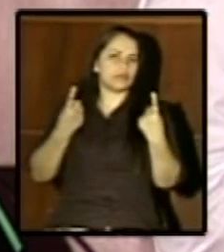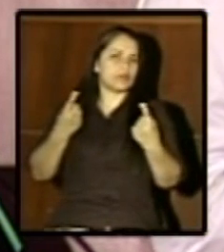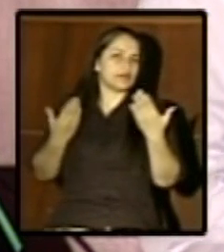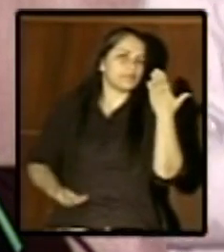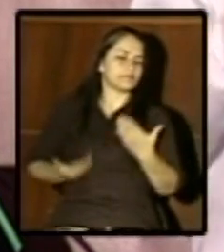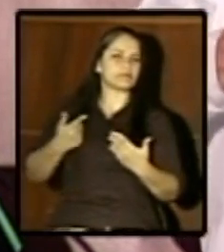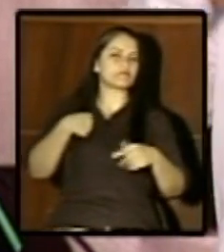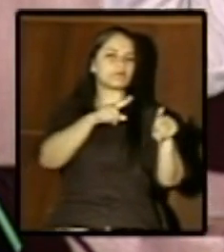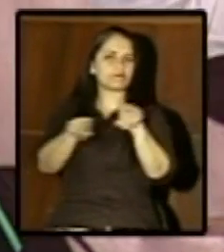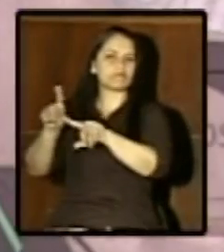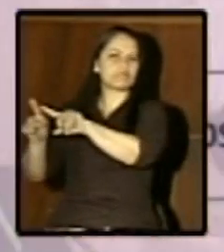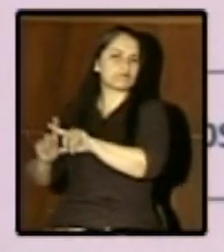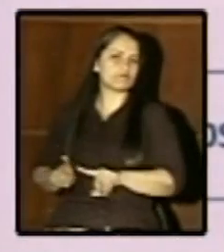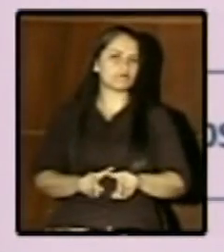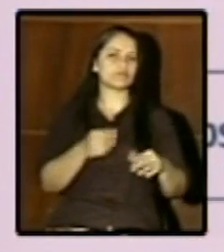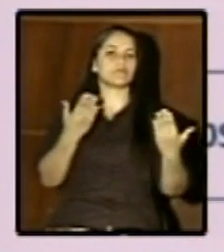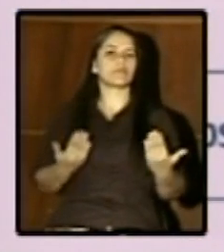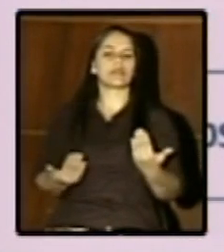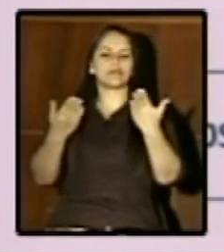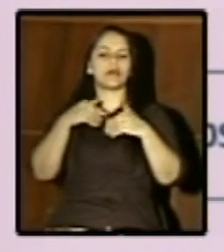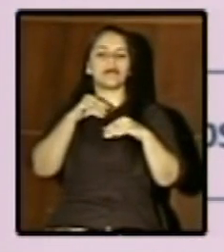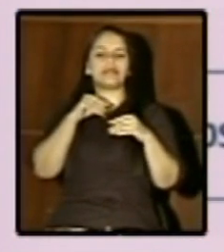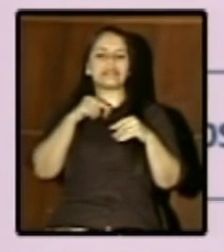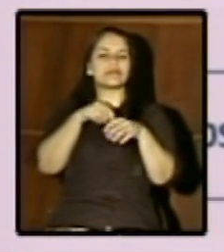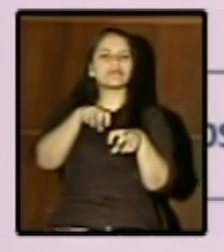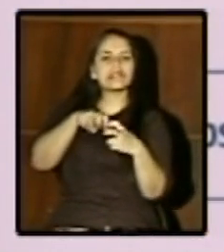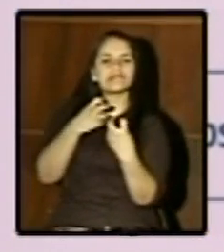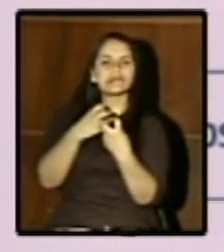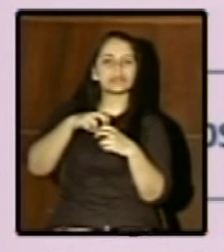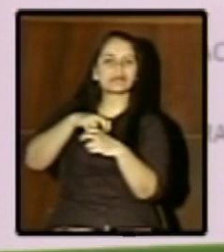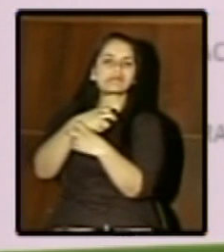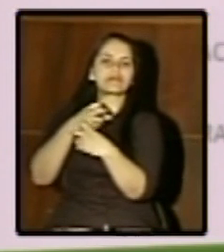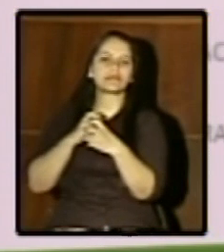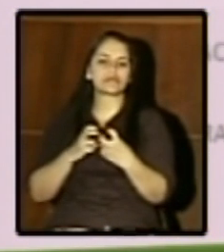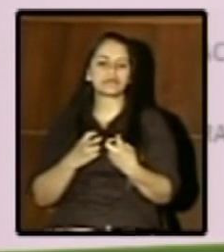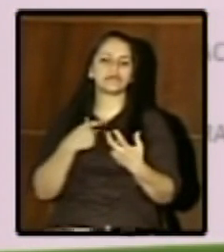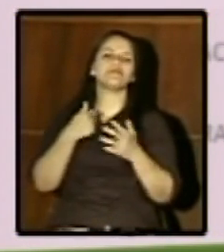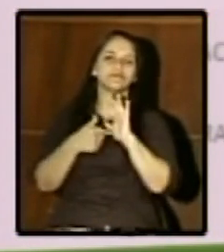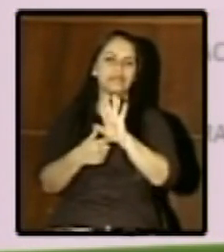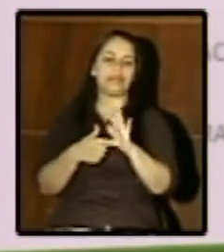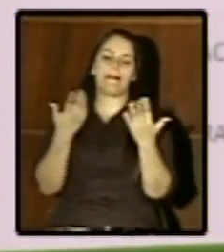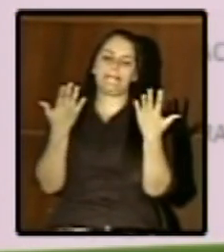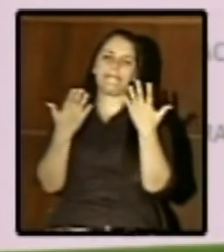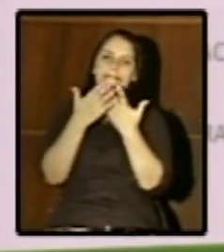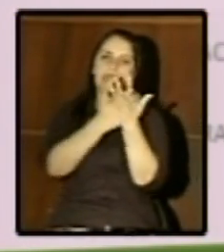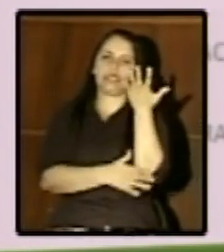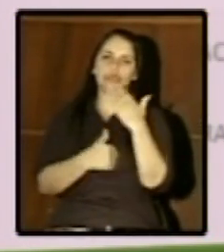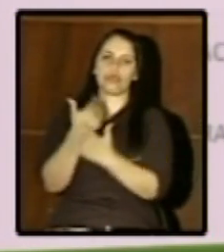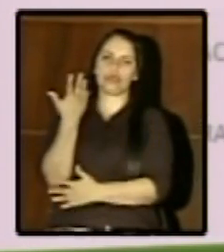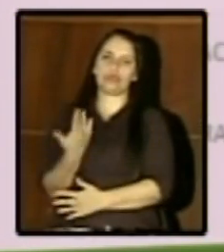que uno padezca este tipo de patología, o puede ser erosiva, que es una forma más rara y que afecta principalmente las